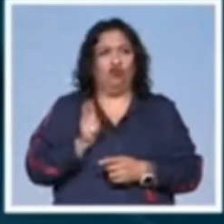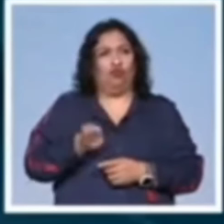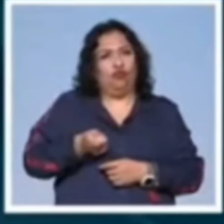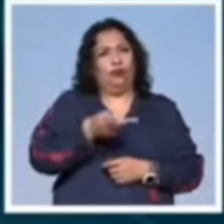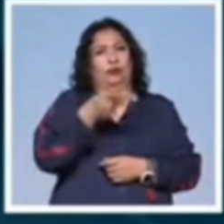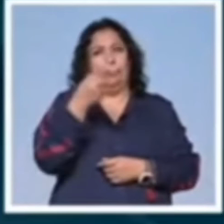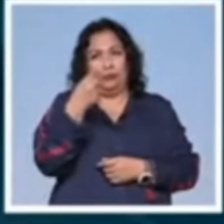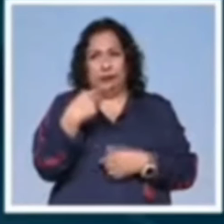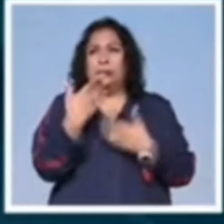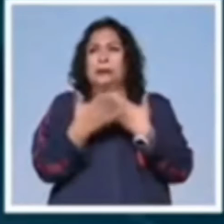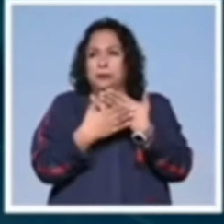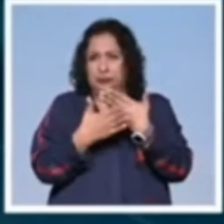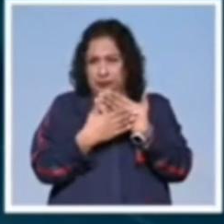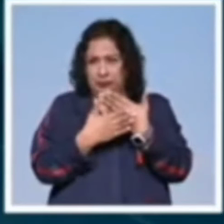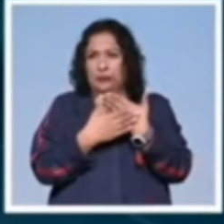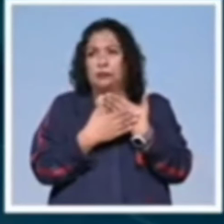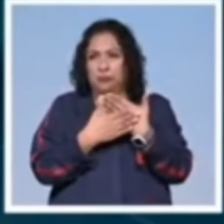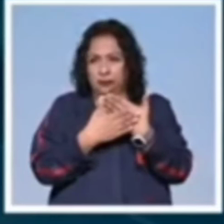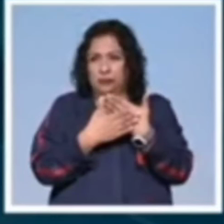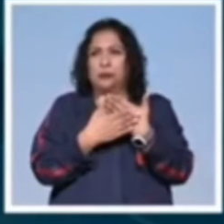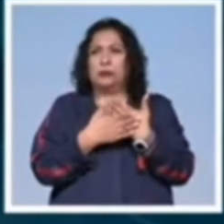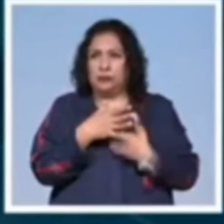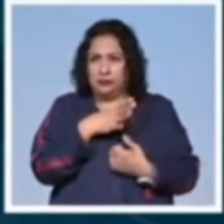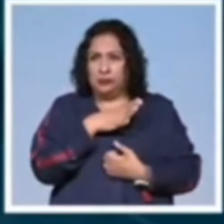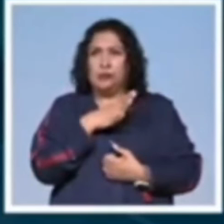que muy pronto se va